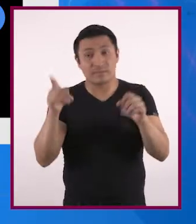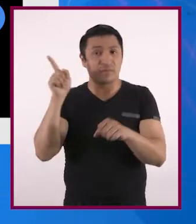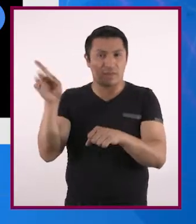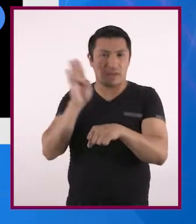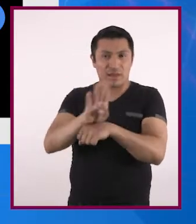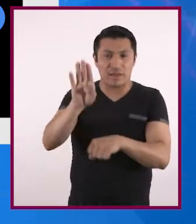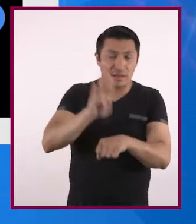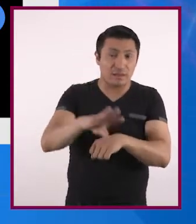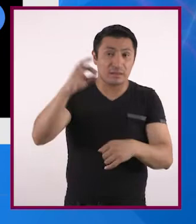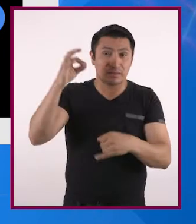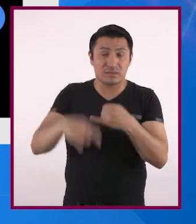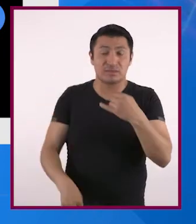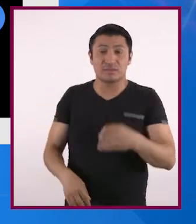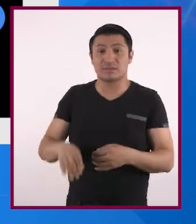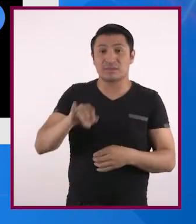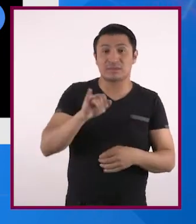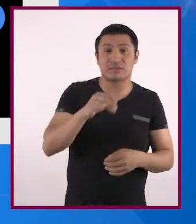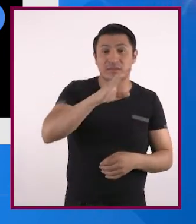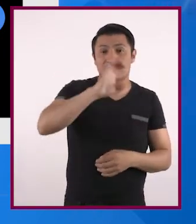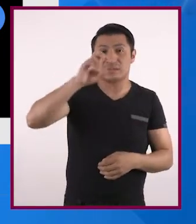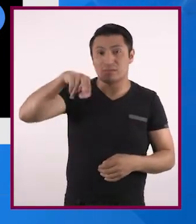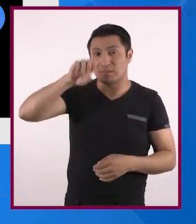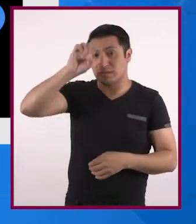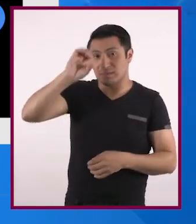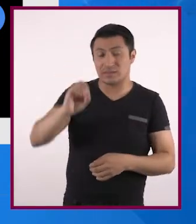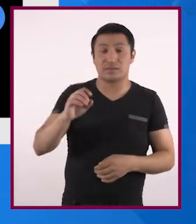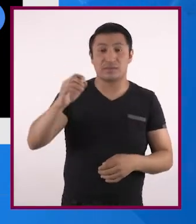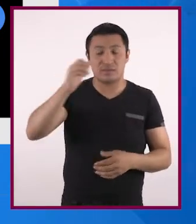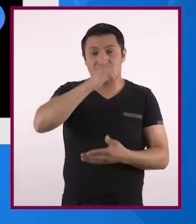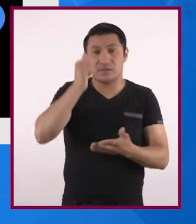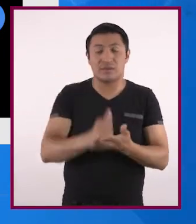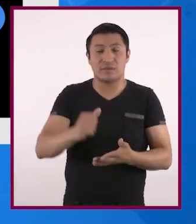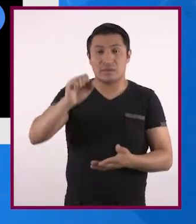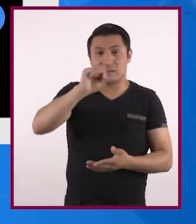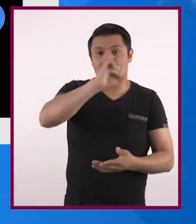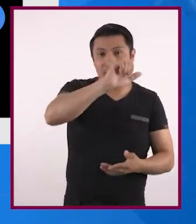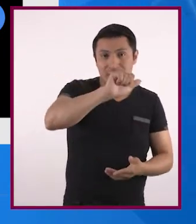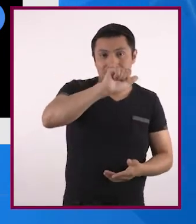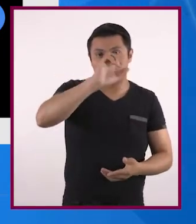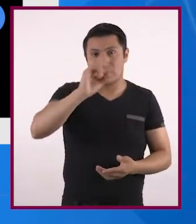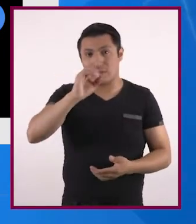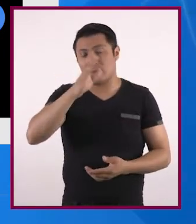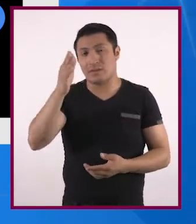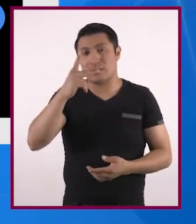en el último censo, en la ciudad de Sao Paulo, tengo aquí mi acordeón, lo siento, se registraron